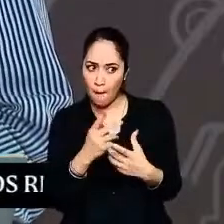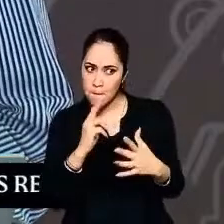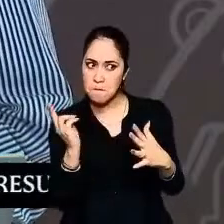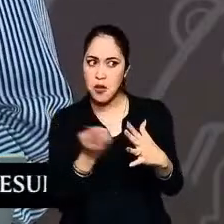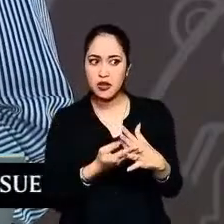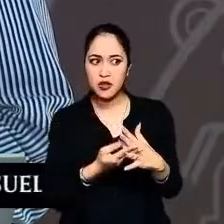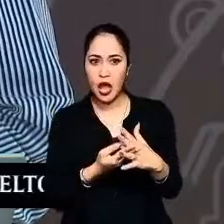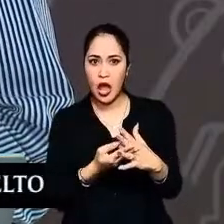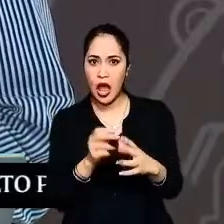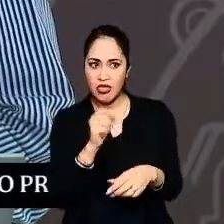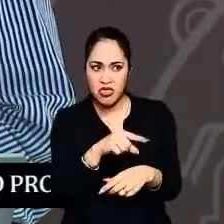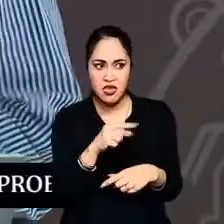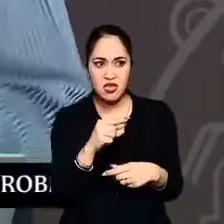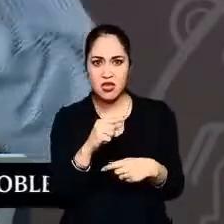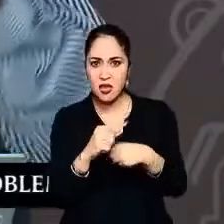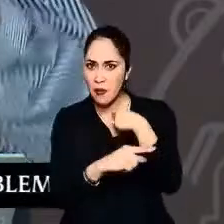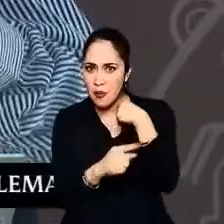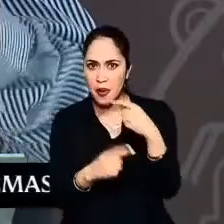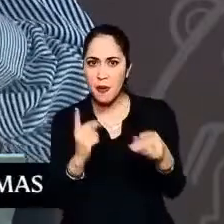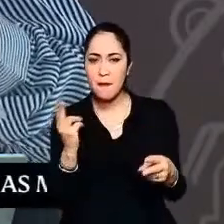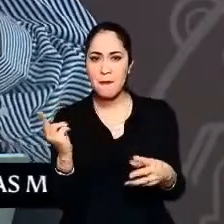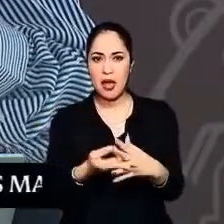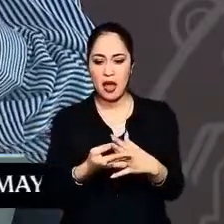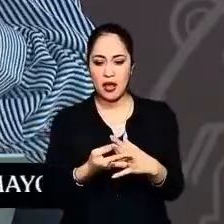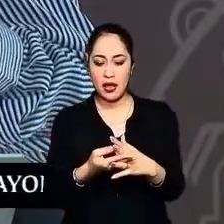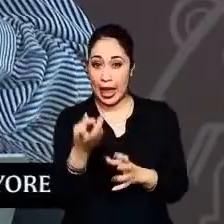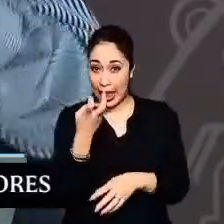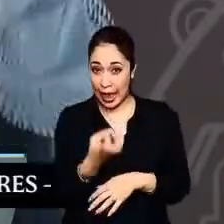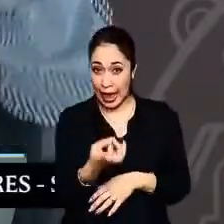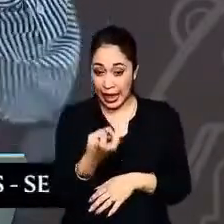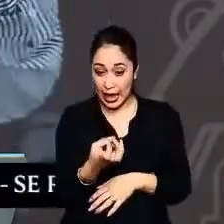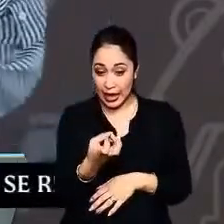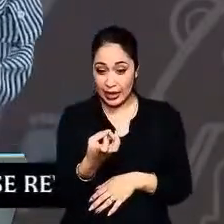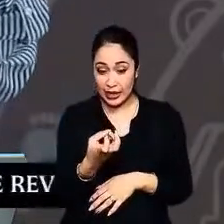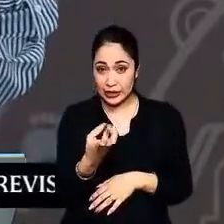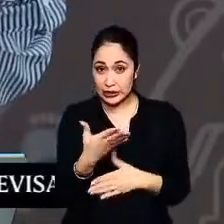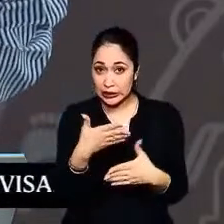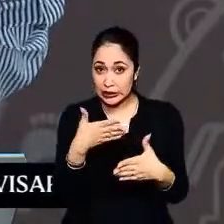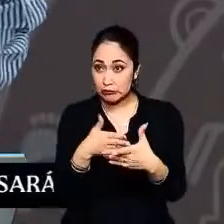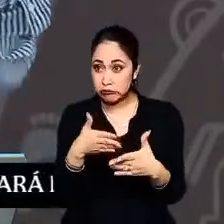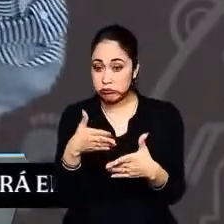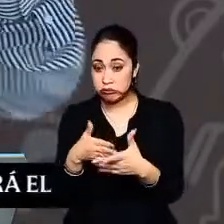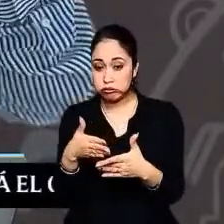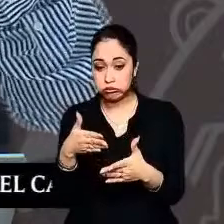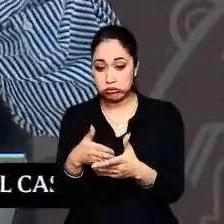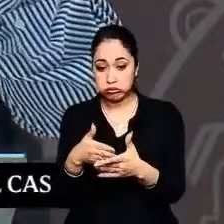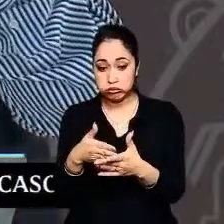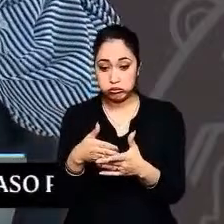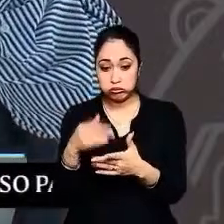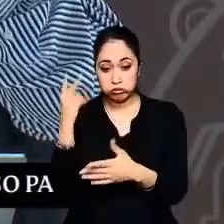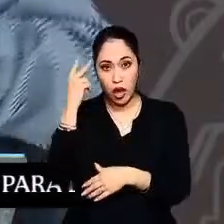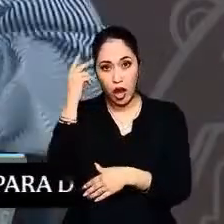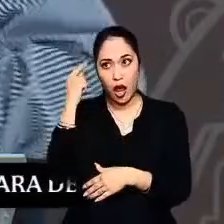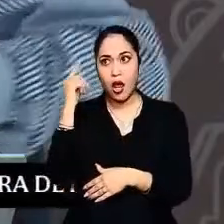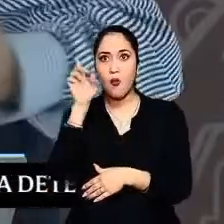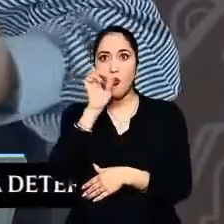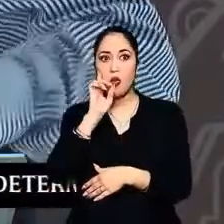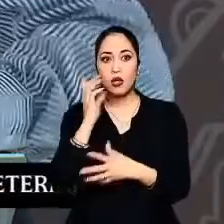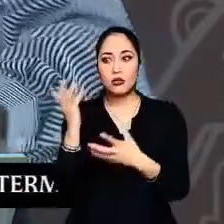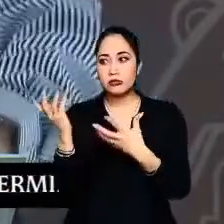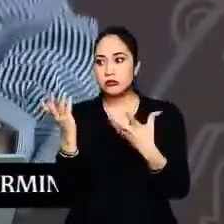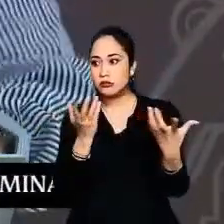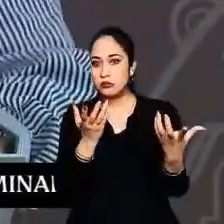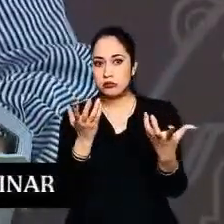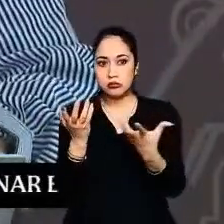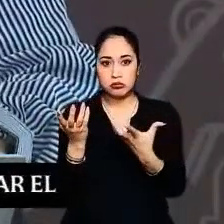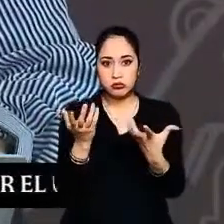mato a ti también. Es decir, el impedimento, y entonces vive, finalmente la mujer no sabe en qué momento